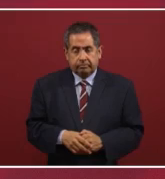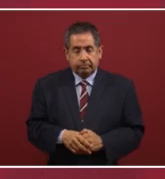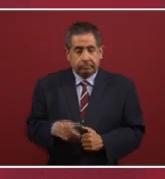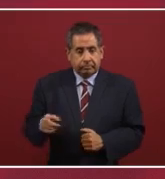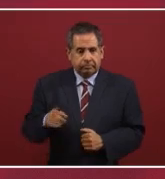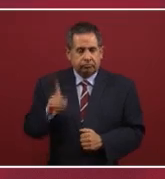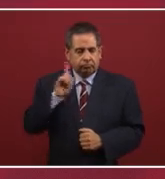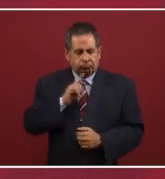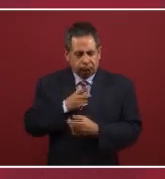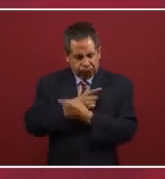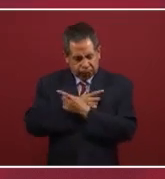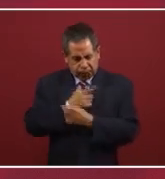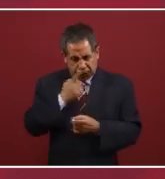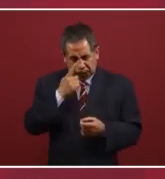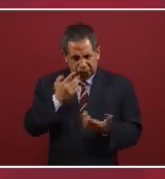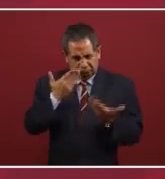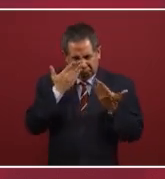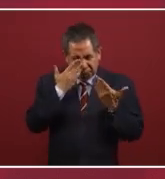una dama.